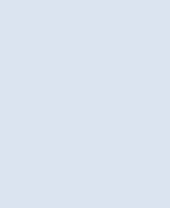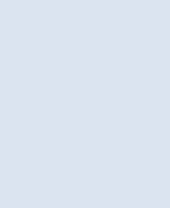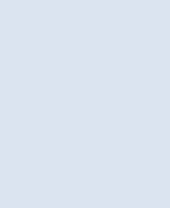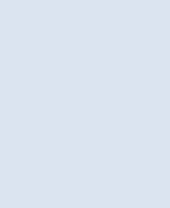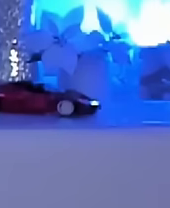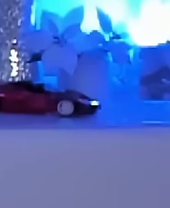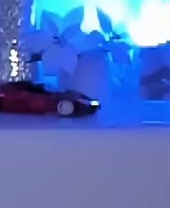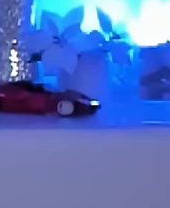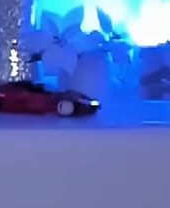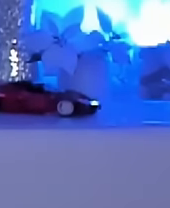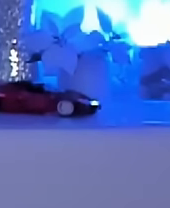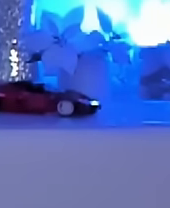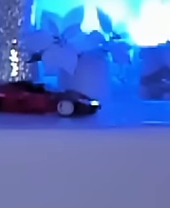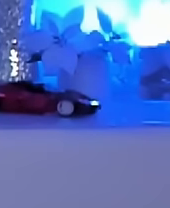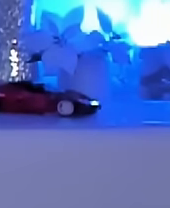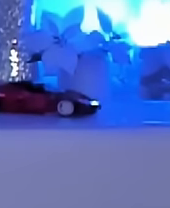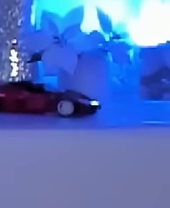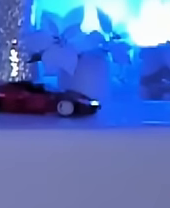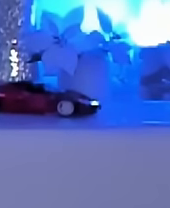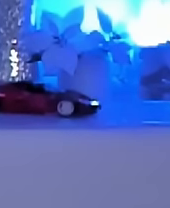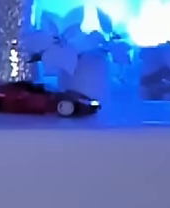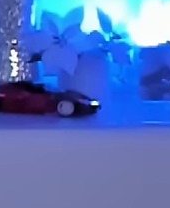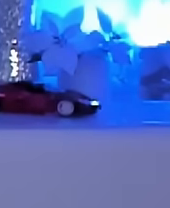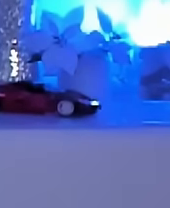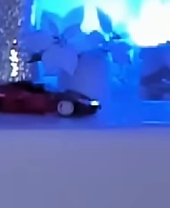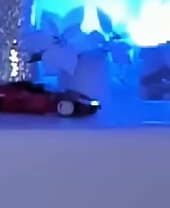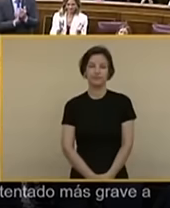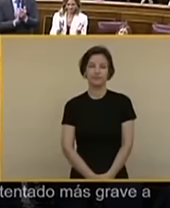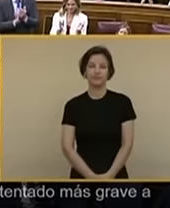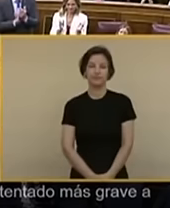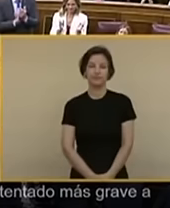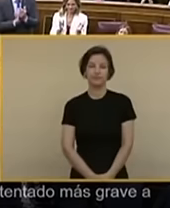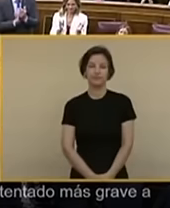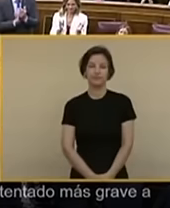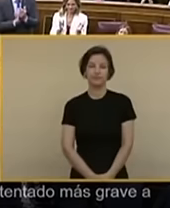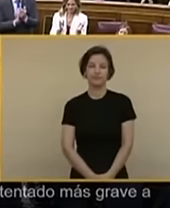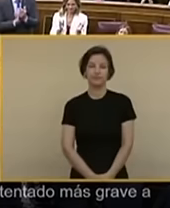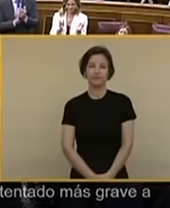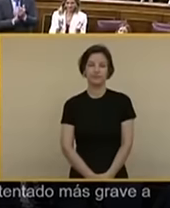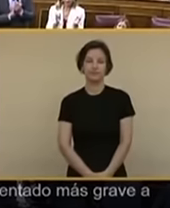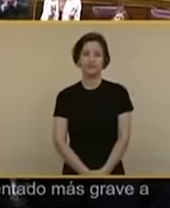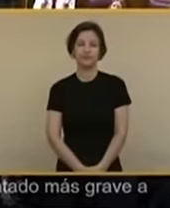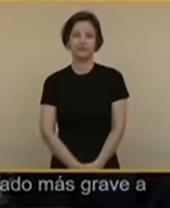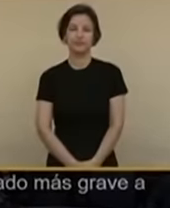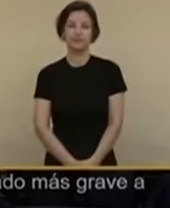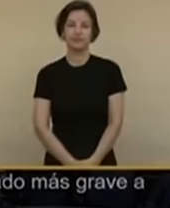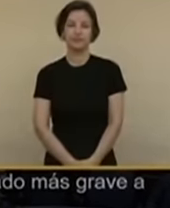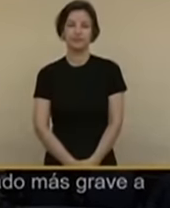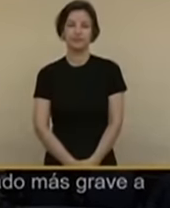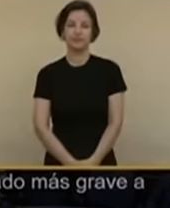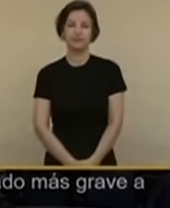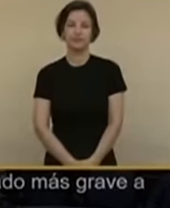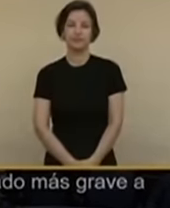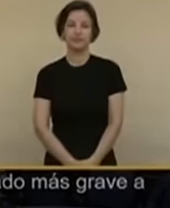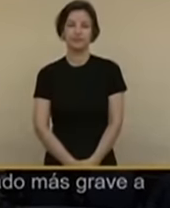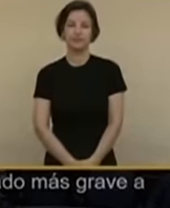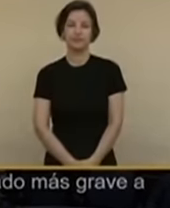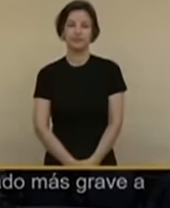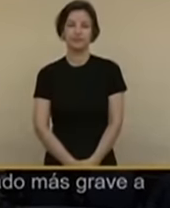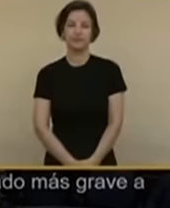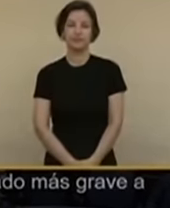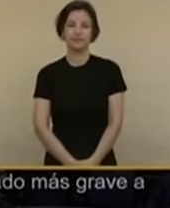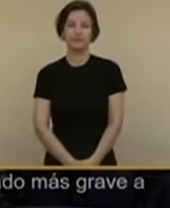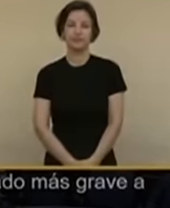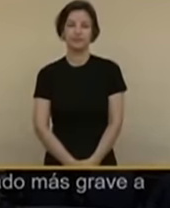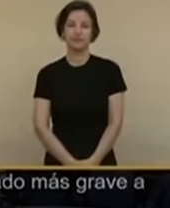allá Así es aquí lo tenemos tenemos la imagen parada lo tienes aquí en esta imagen te pido que observes Santiago vascal acaba de